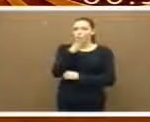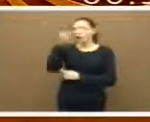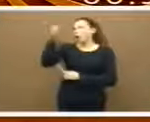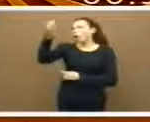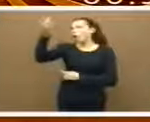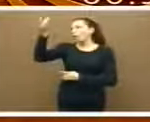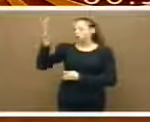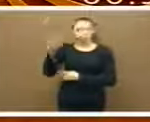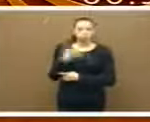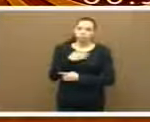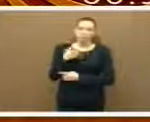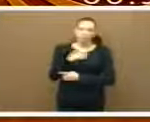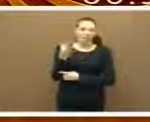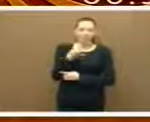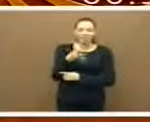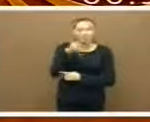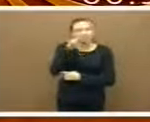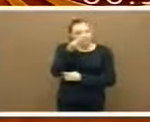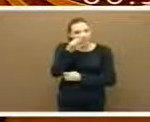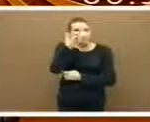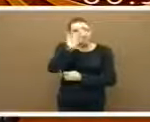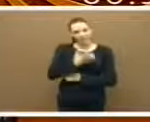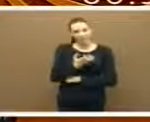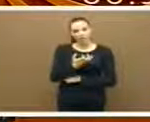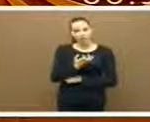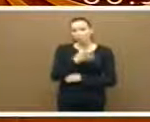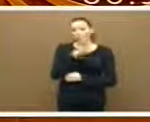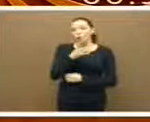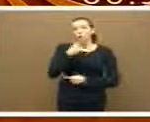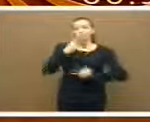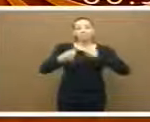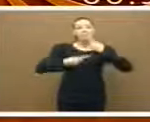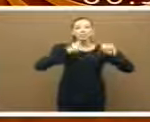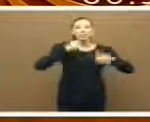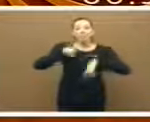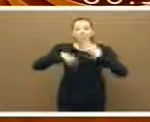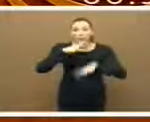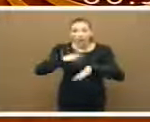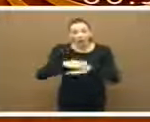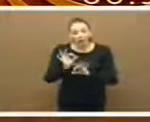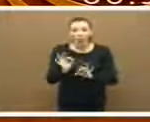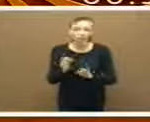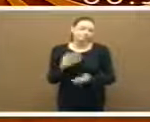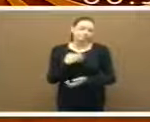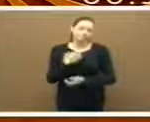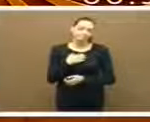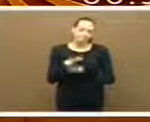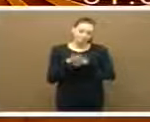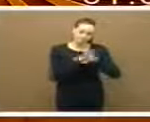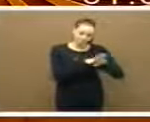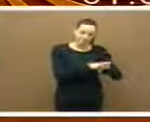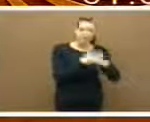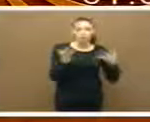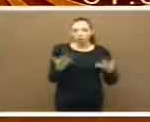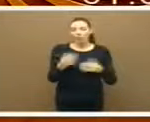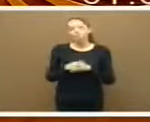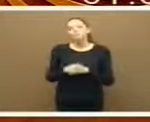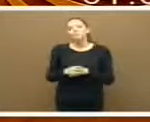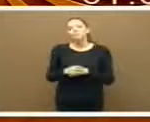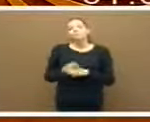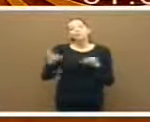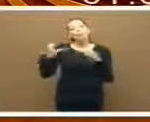que no sean una realidad seria, creando expectativas que luego no se puedan cumplir. Y partiendo de esas premisas en cuanto a las enmiendas que se han presentado por el